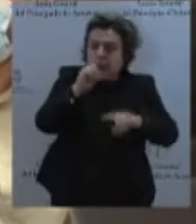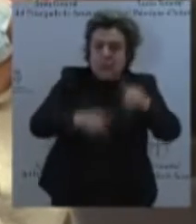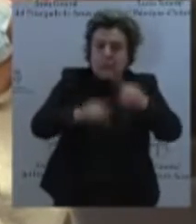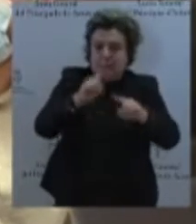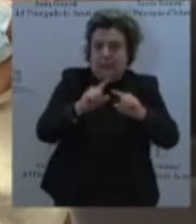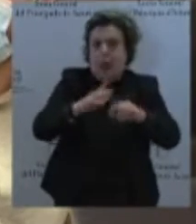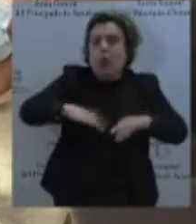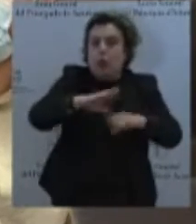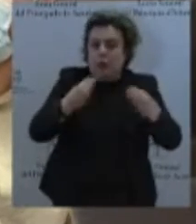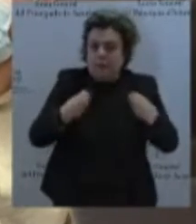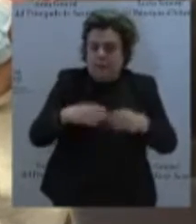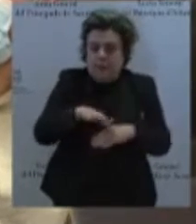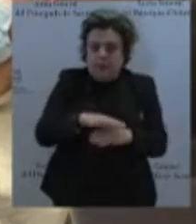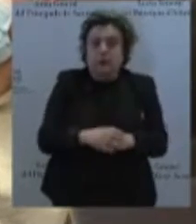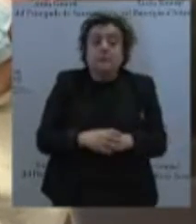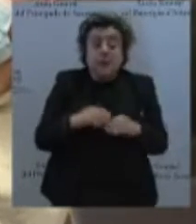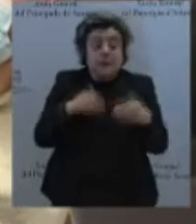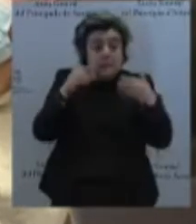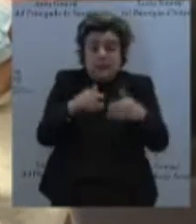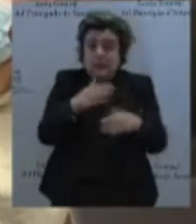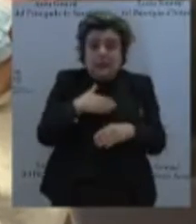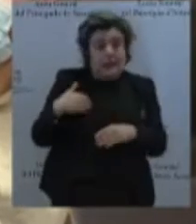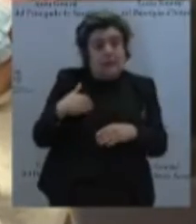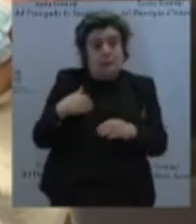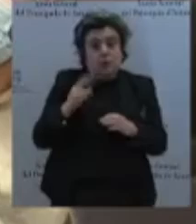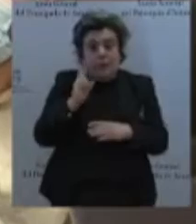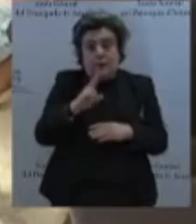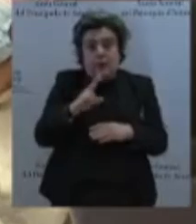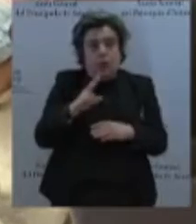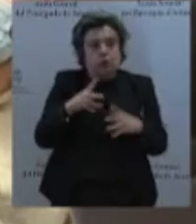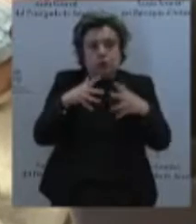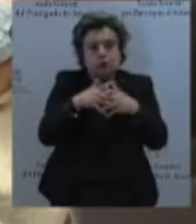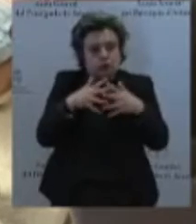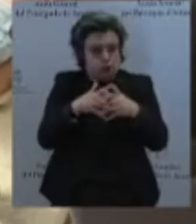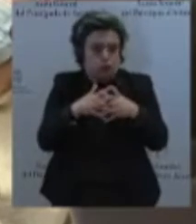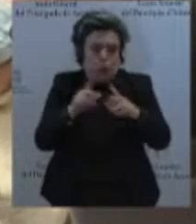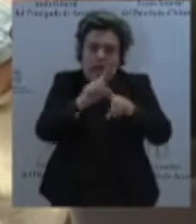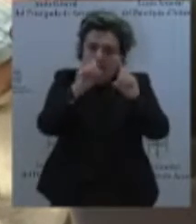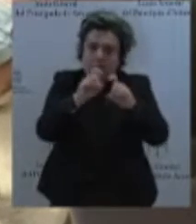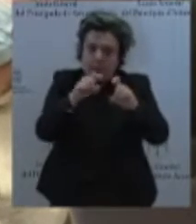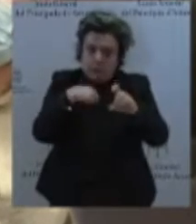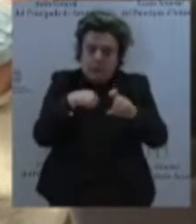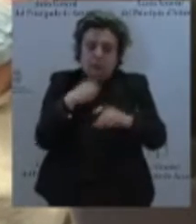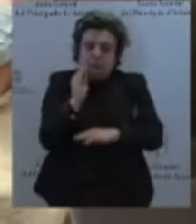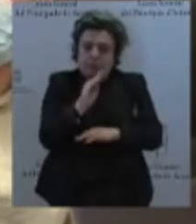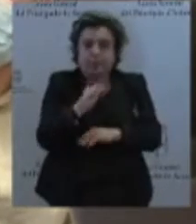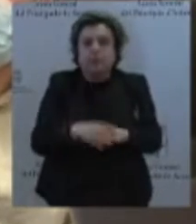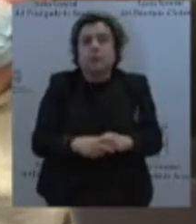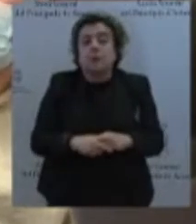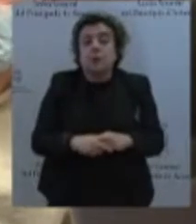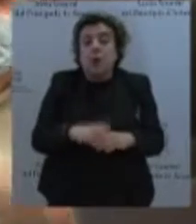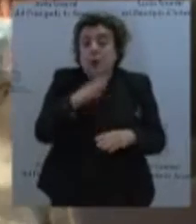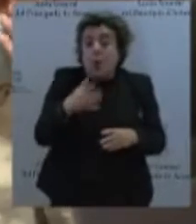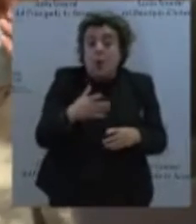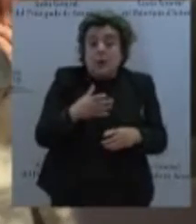queremos encarnar las carencias referidas en el cuerpo de la pregunta que hoy le trasladamos. Porque la falta de especialistas de neurología en las